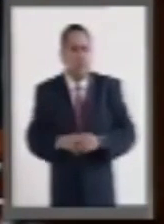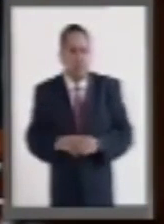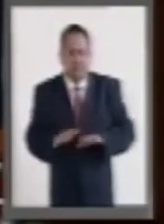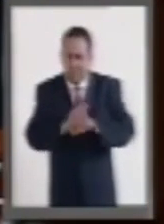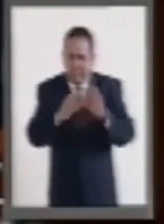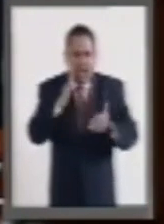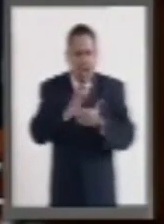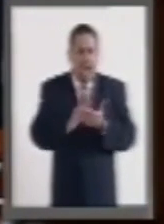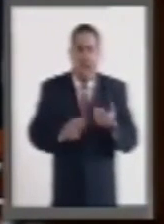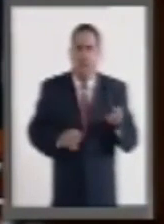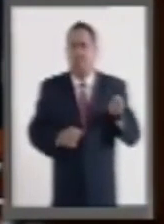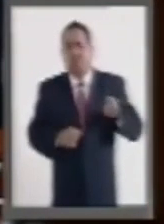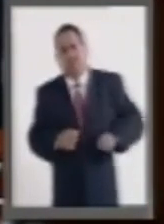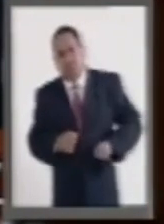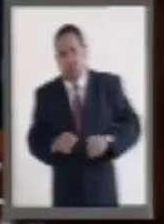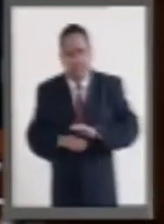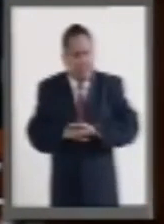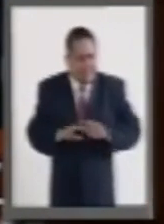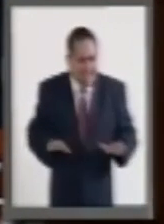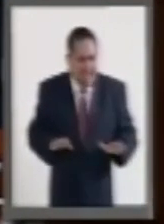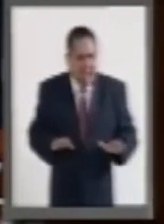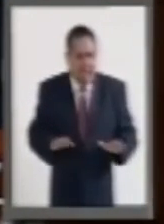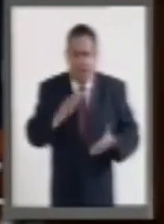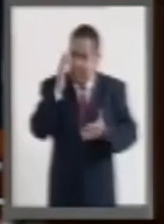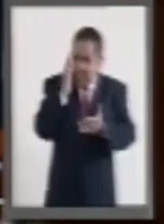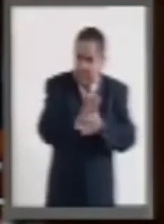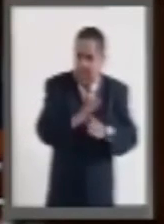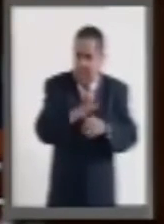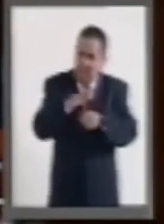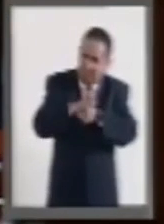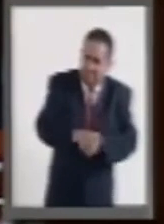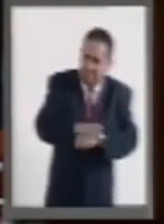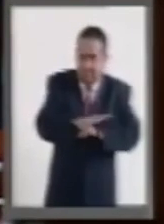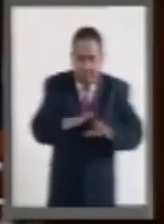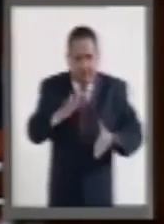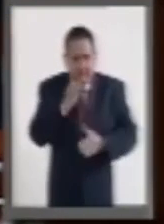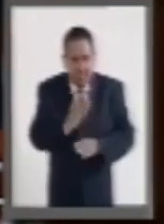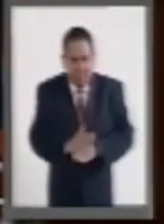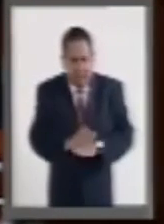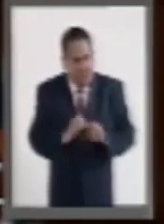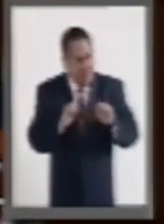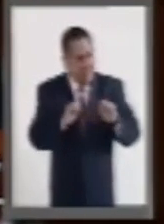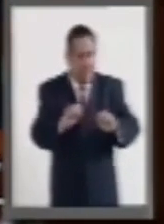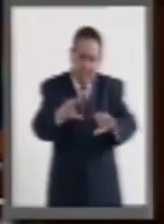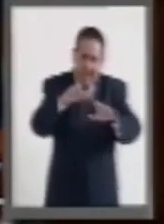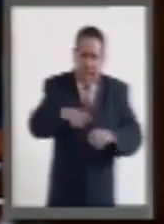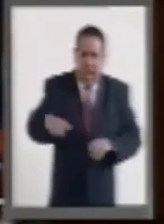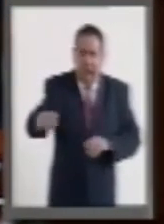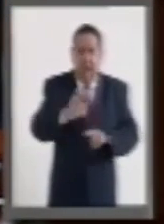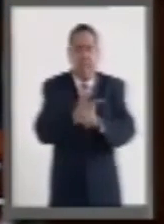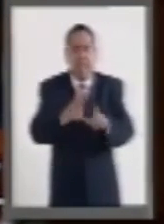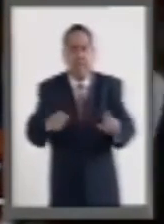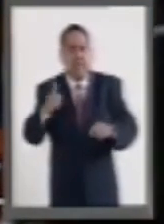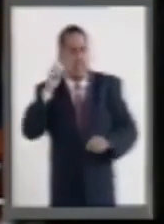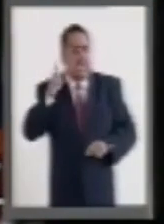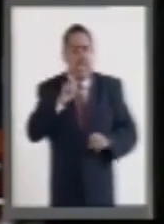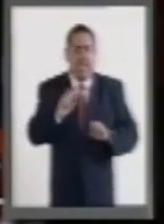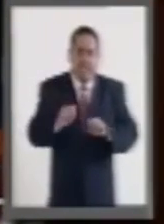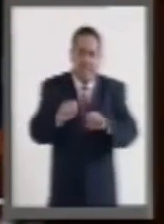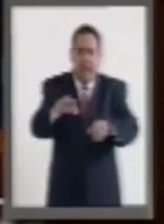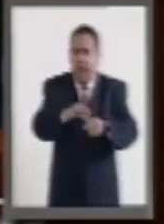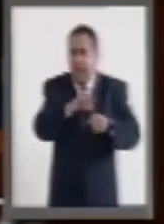de autoritarismo, exigimos un alto a la represión, dejen elegir libremente al pueblo de